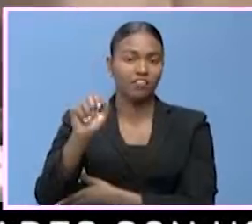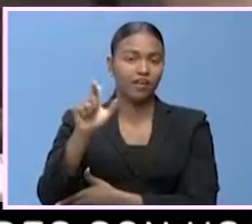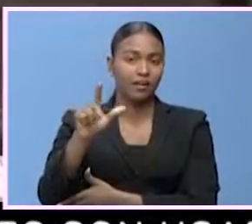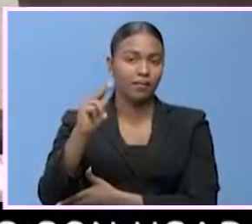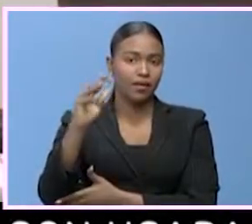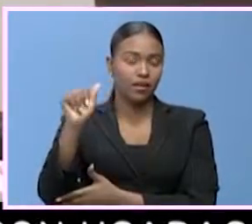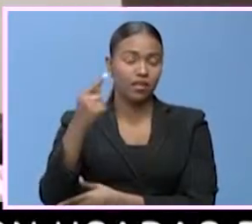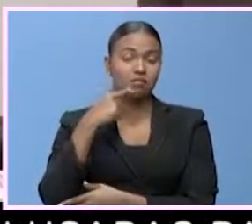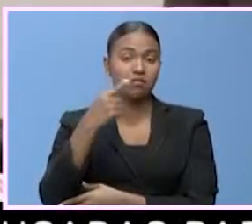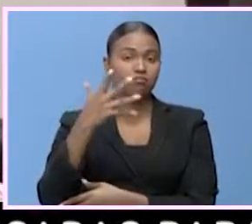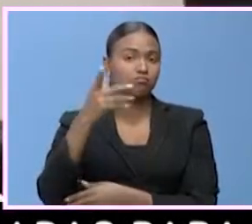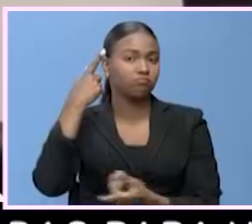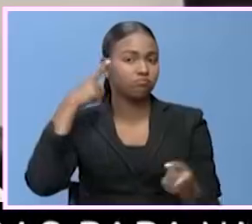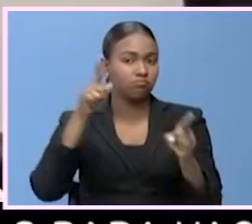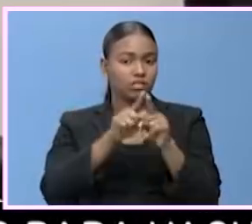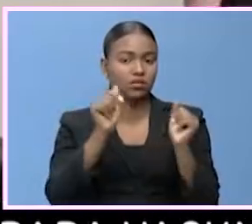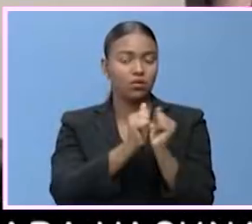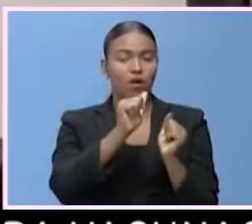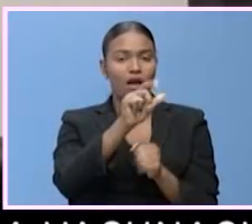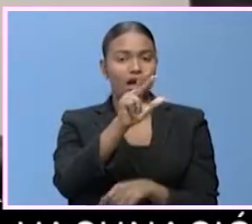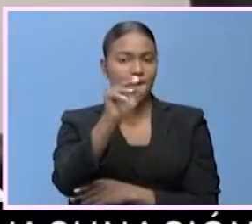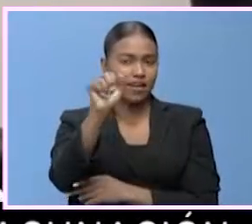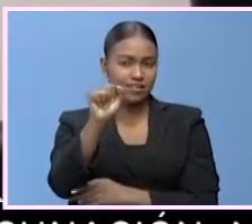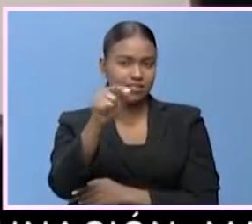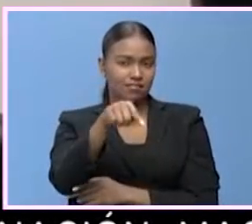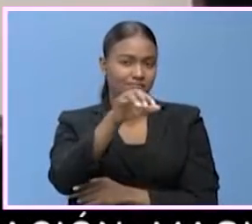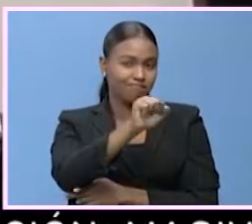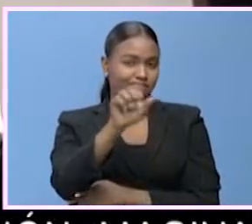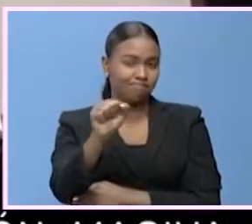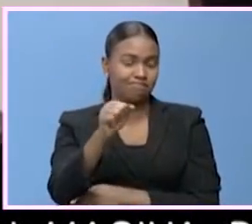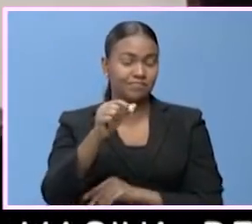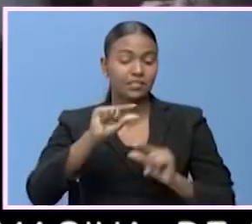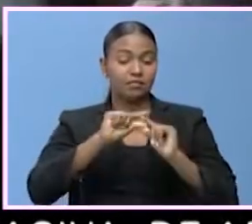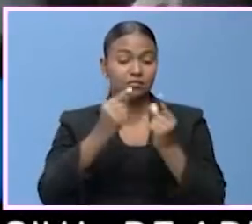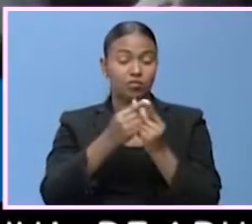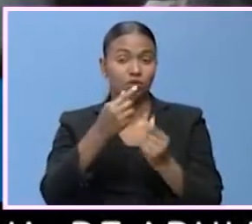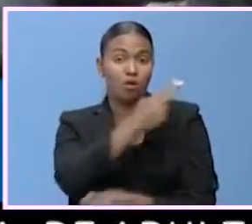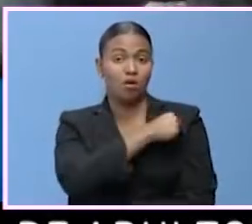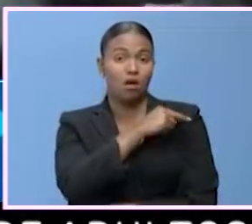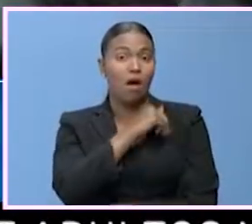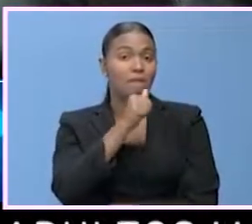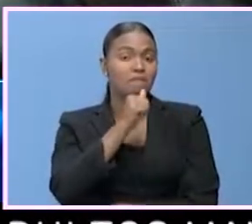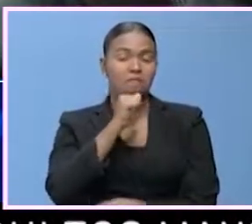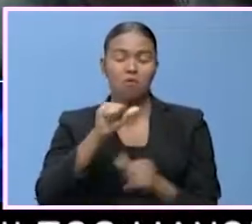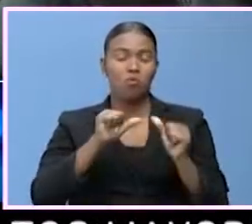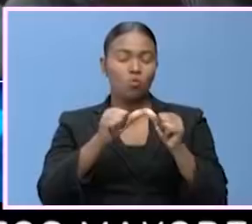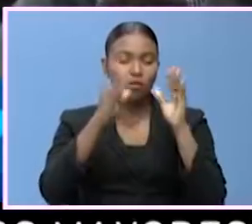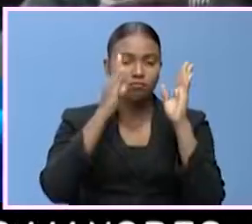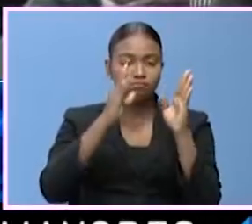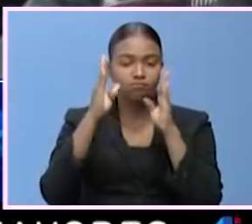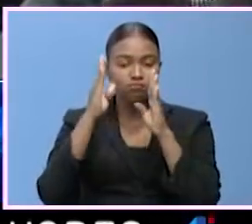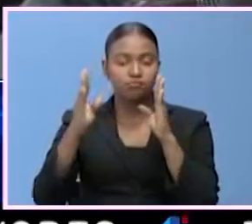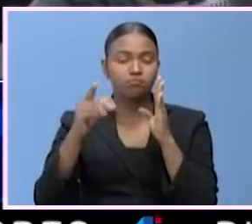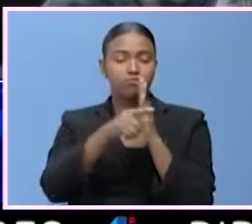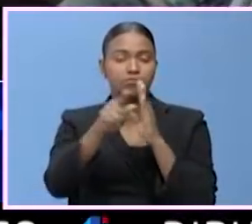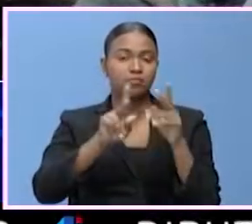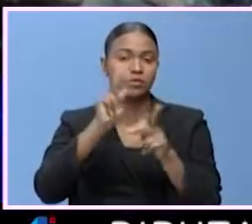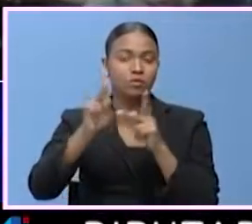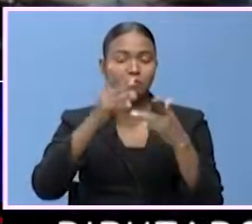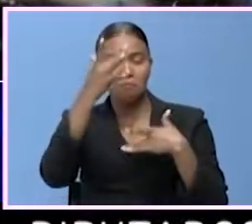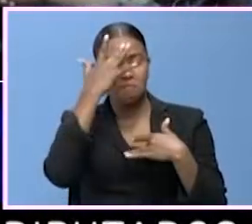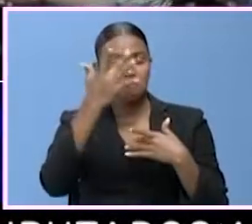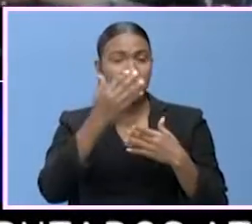tras arribar a un acuerdo con las ARS, las clínicas privadas continúan ofreciendo servicios sin copago a pacientes